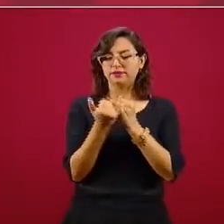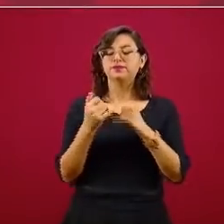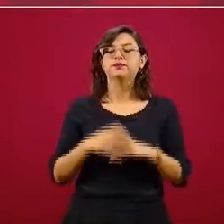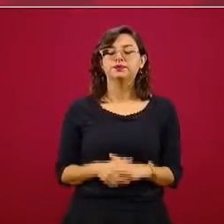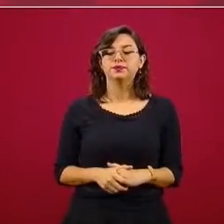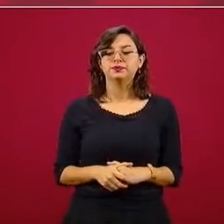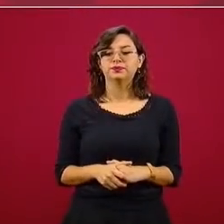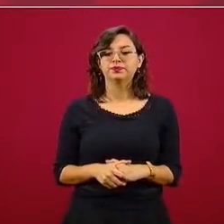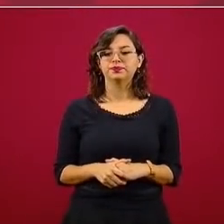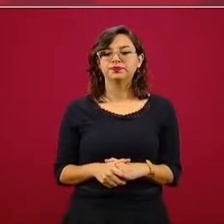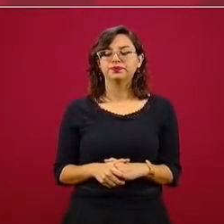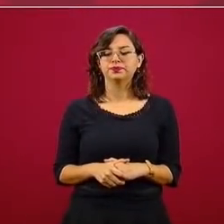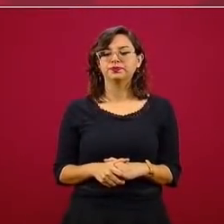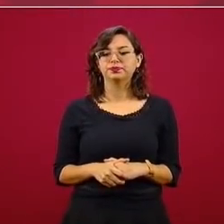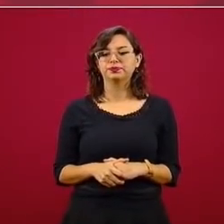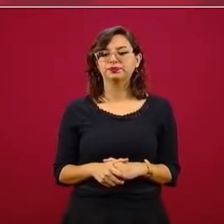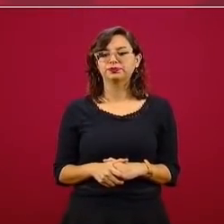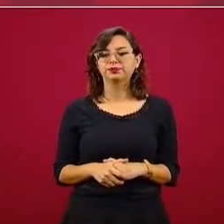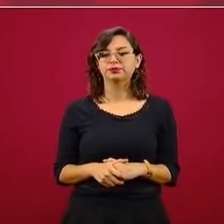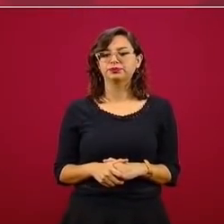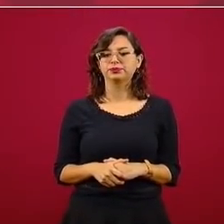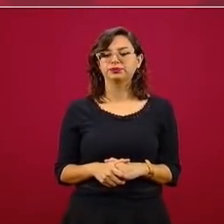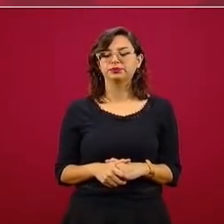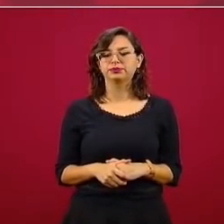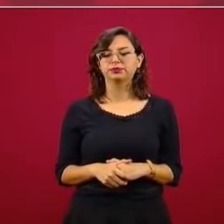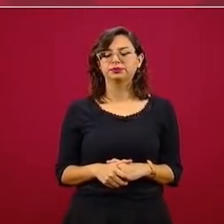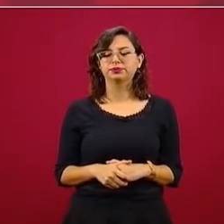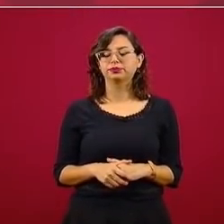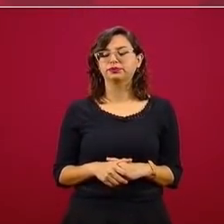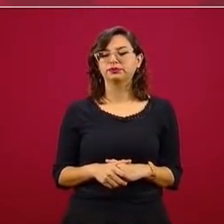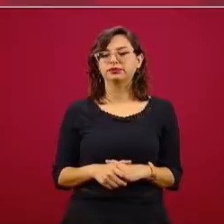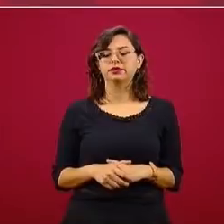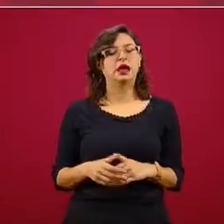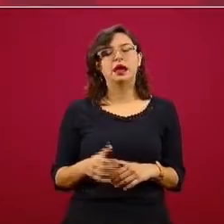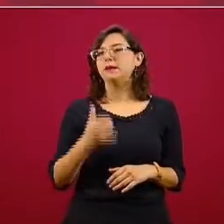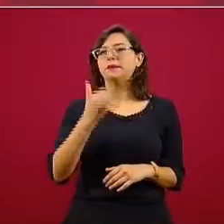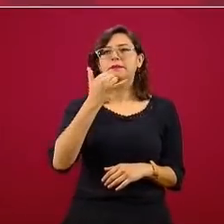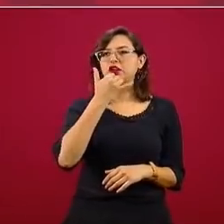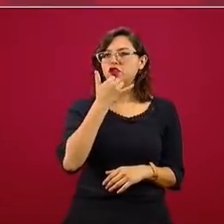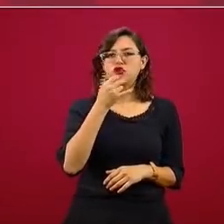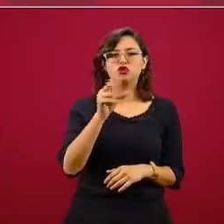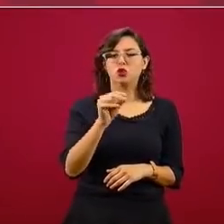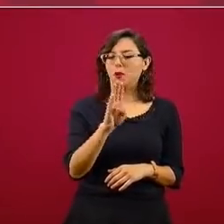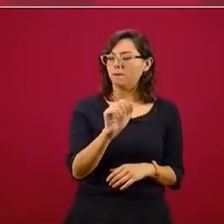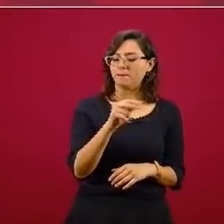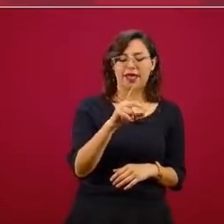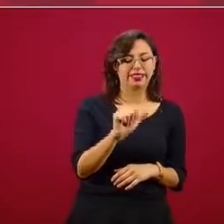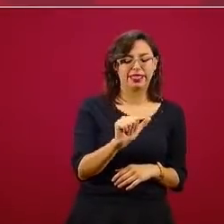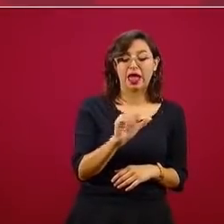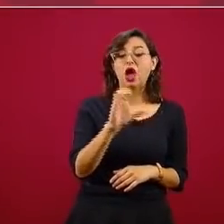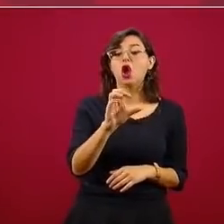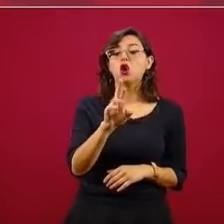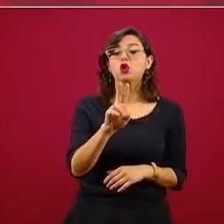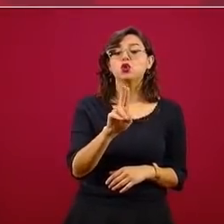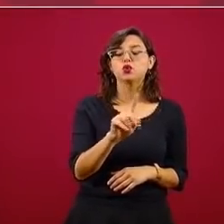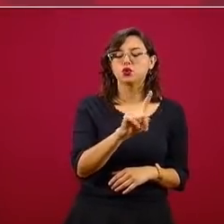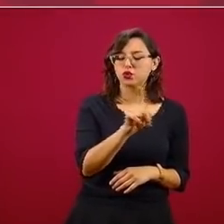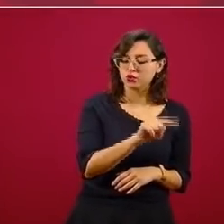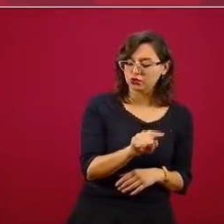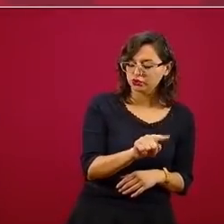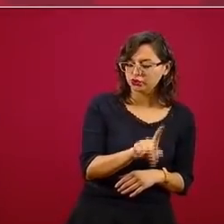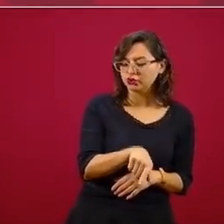caso de cruces para el personal médico como elector, y en el caso de banda las propias